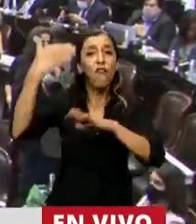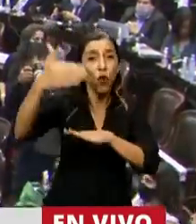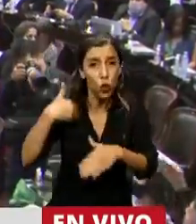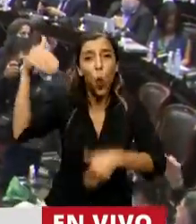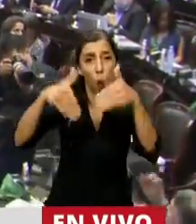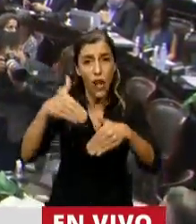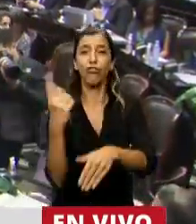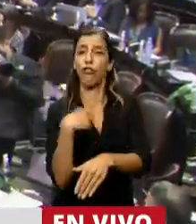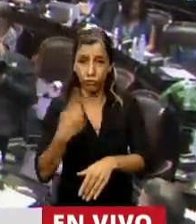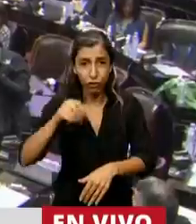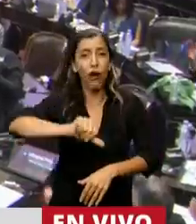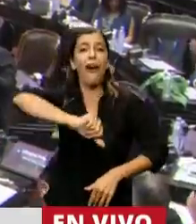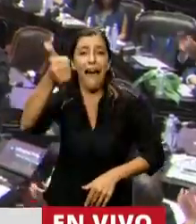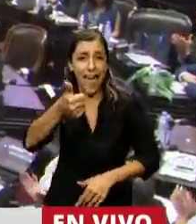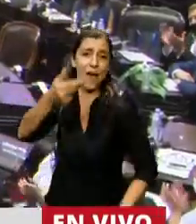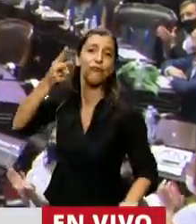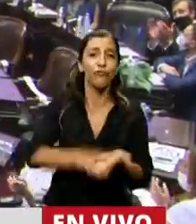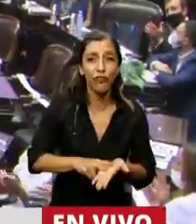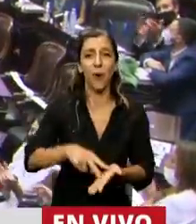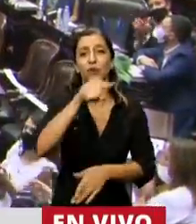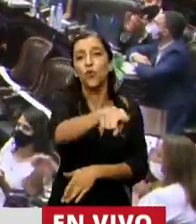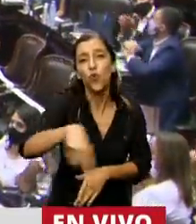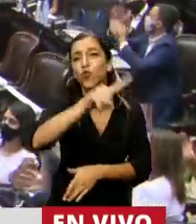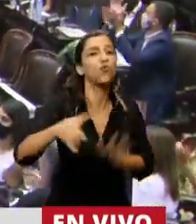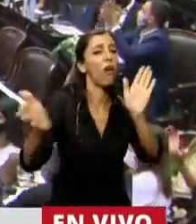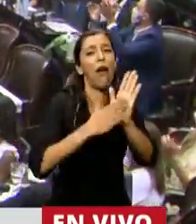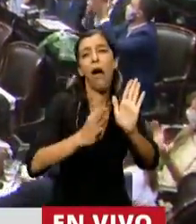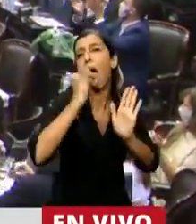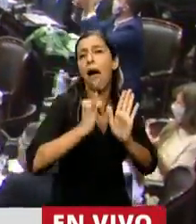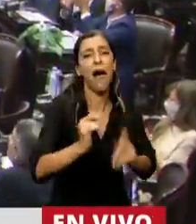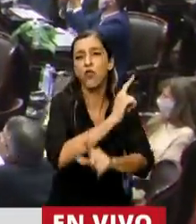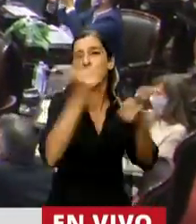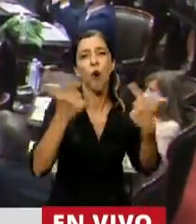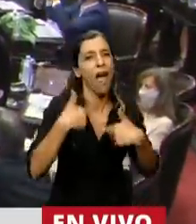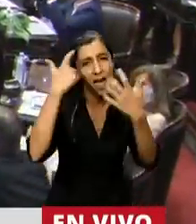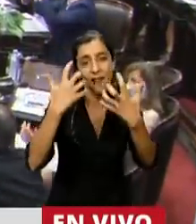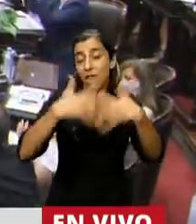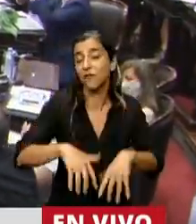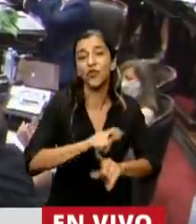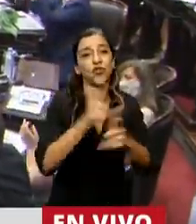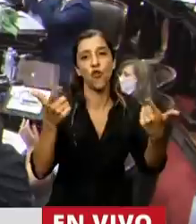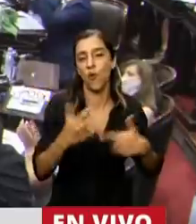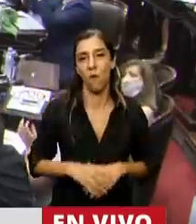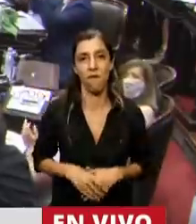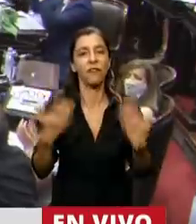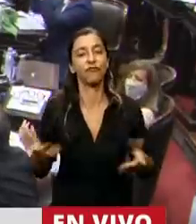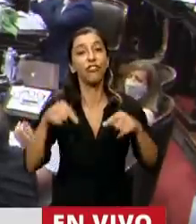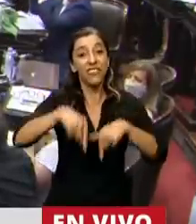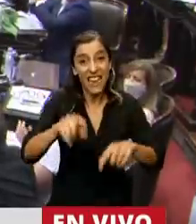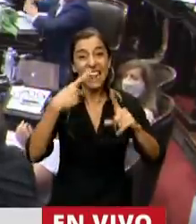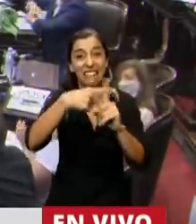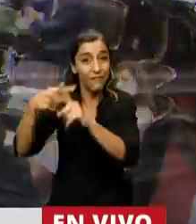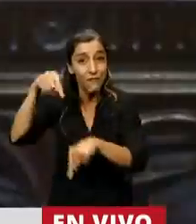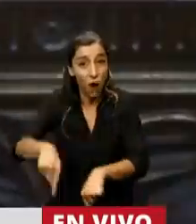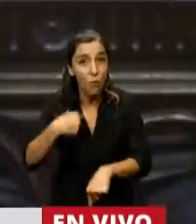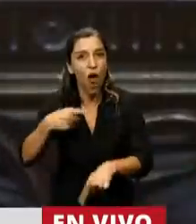a volver a ganar carecen de argumentos les sobran insultos entonces esta fórmula que tratamos hoy acá